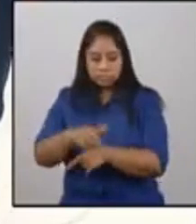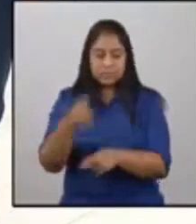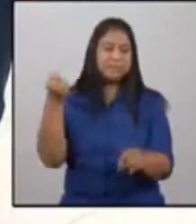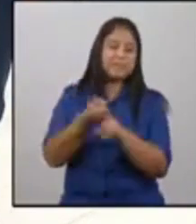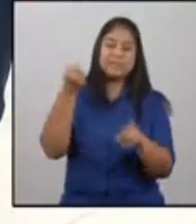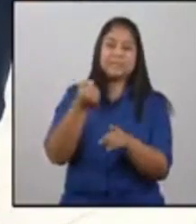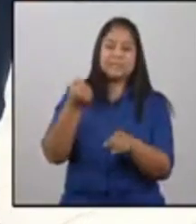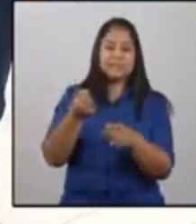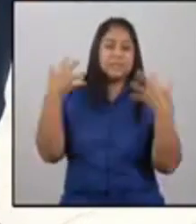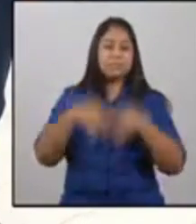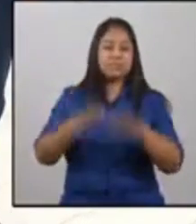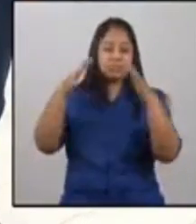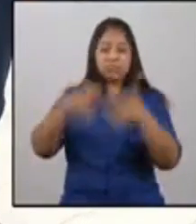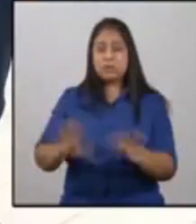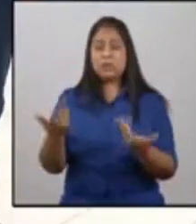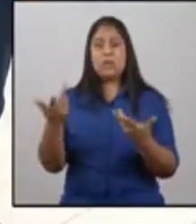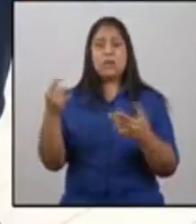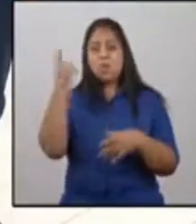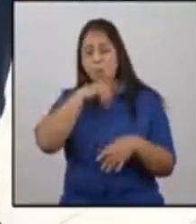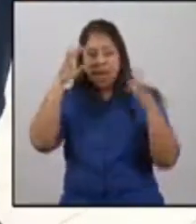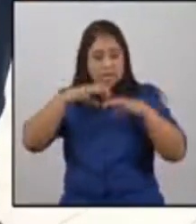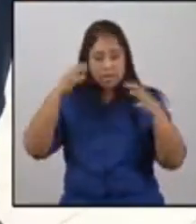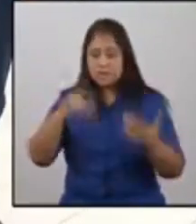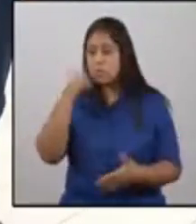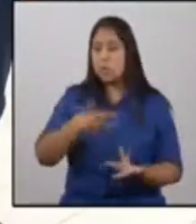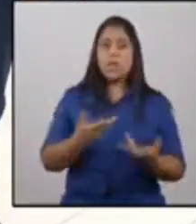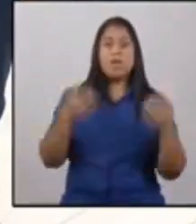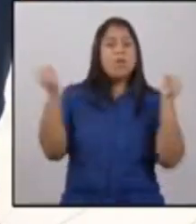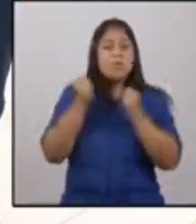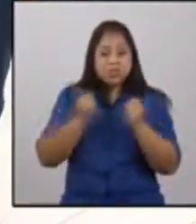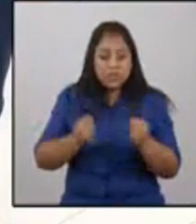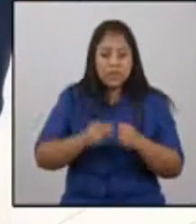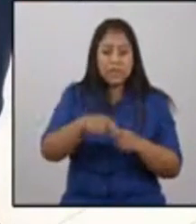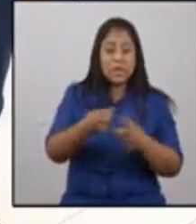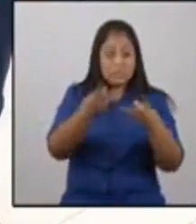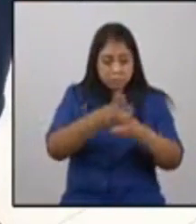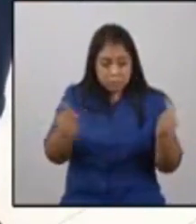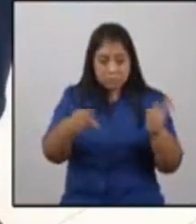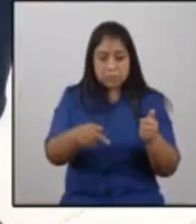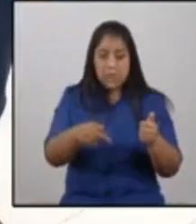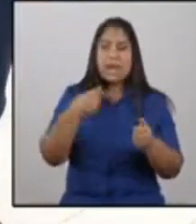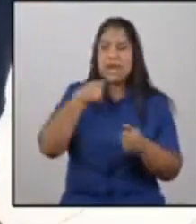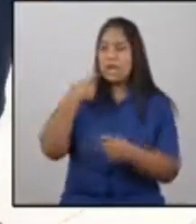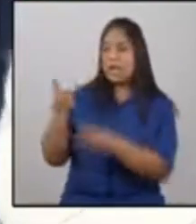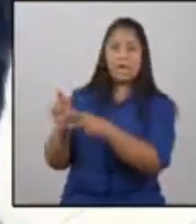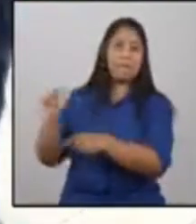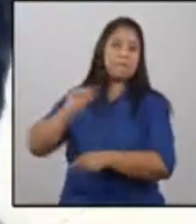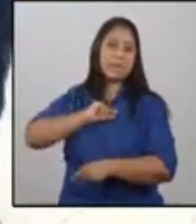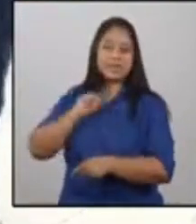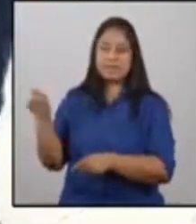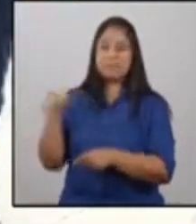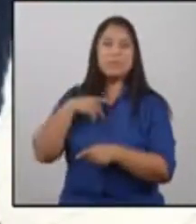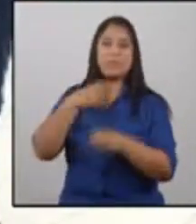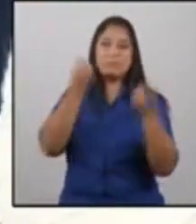más inundaciones, por más sequías o heladas que haya, su producción va a estar garantizada, por lo menos que no va a